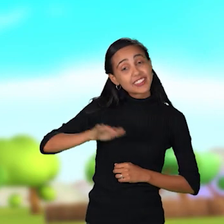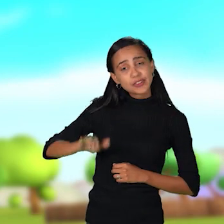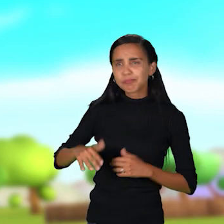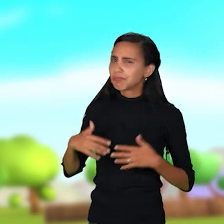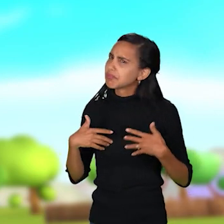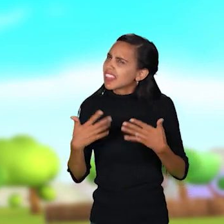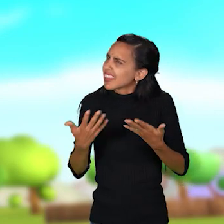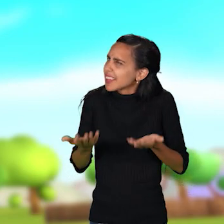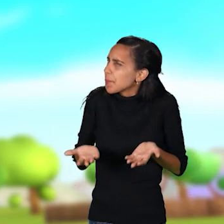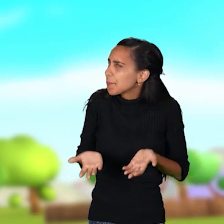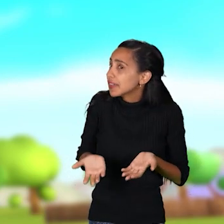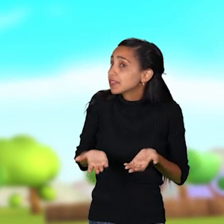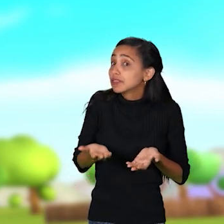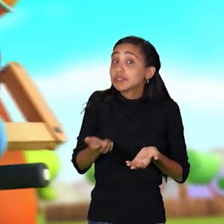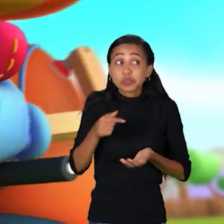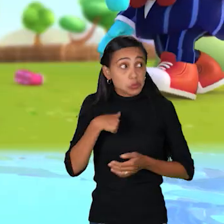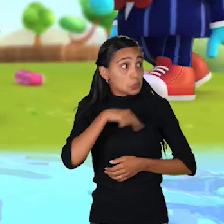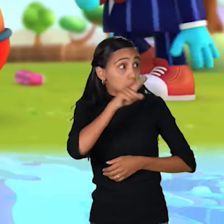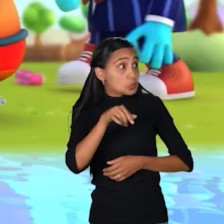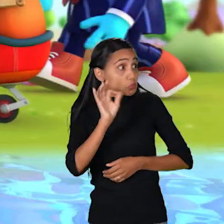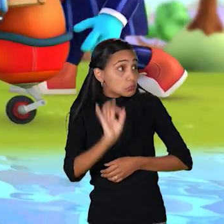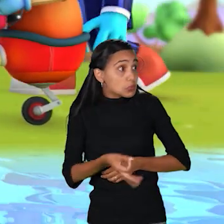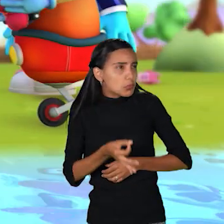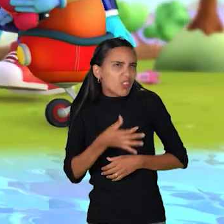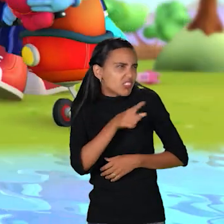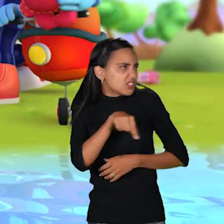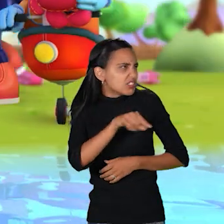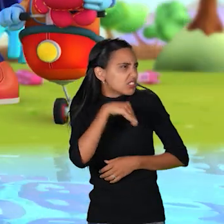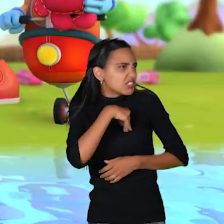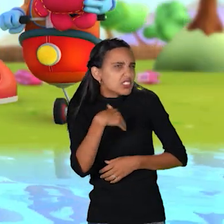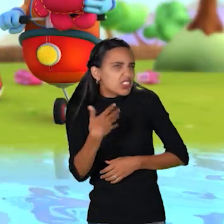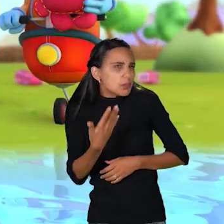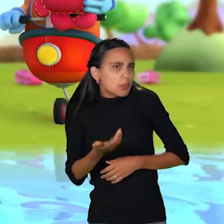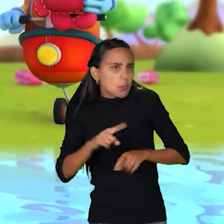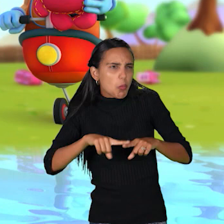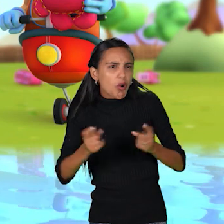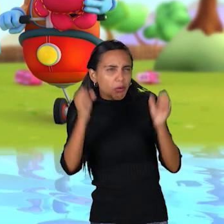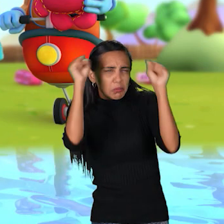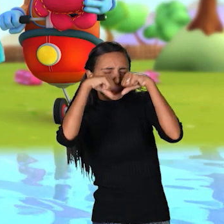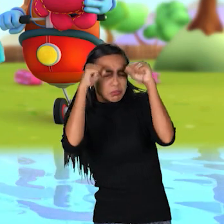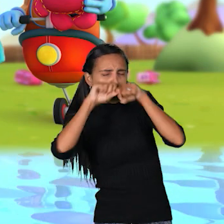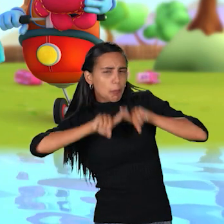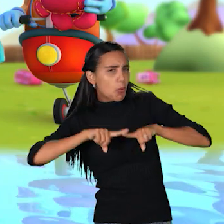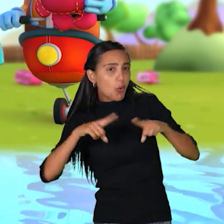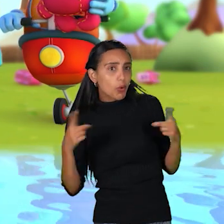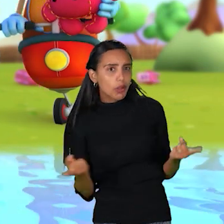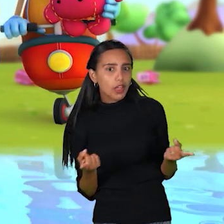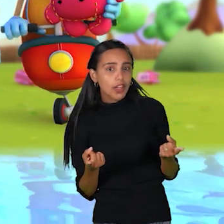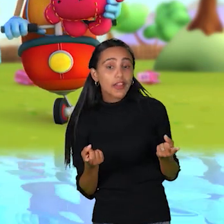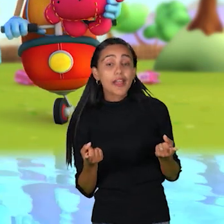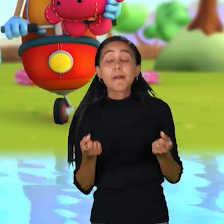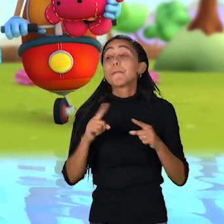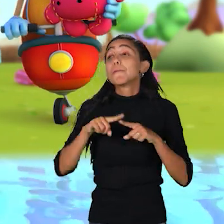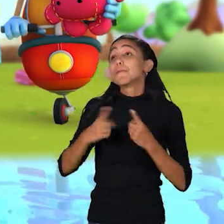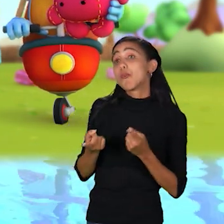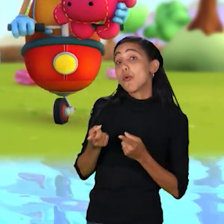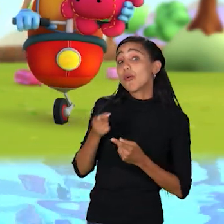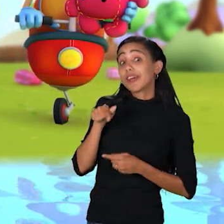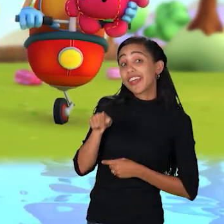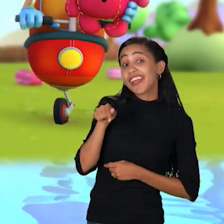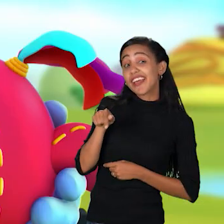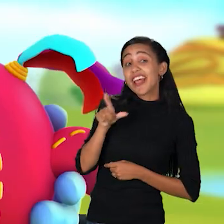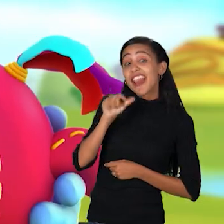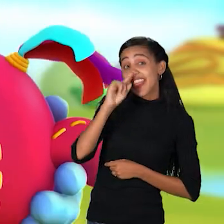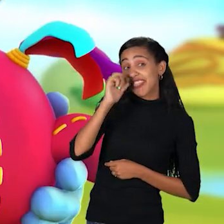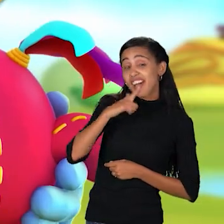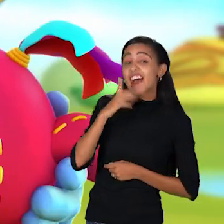pasa? Eso digo yo. ¿Qué os pasa? ¿Por qué estás llorando? Why are you crying? Es que Linda dice que es muy